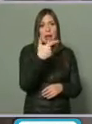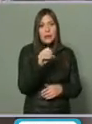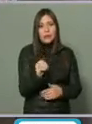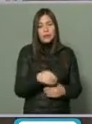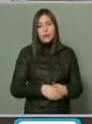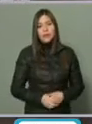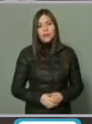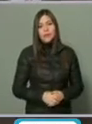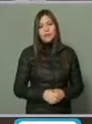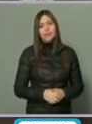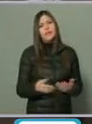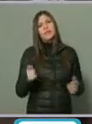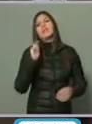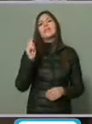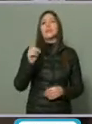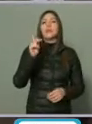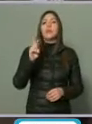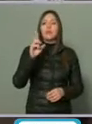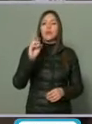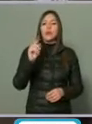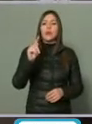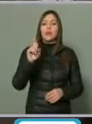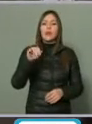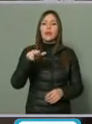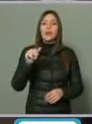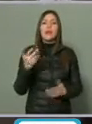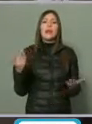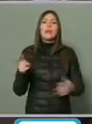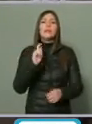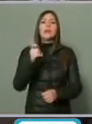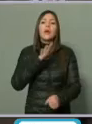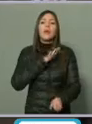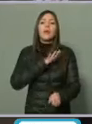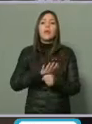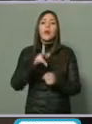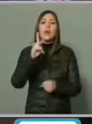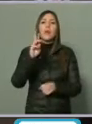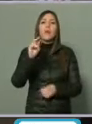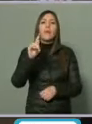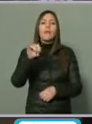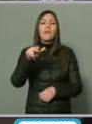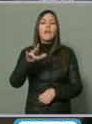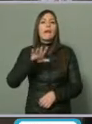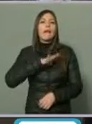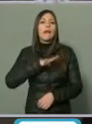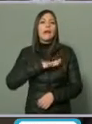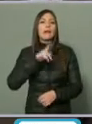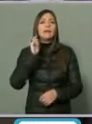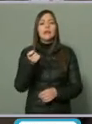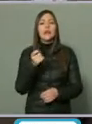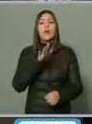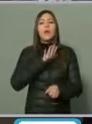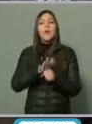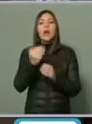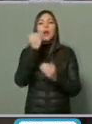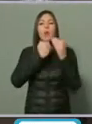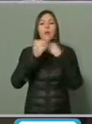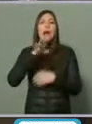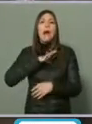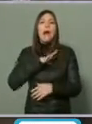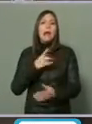Pues respecto a las proteínas, me gustaría saber, no sé, qué tipo de proteínas son las que existen o en qué alimentos